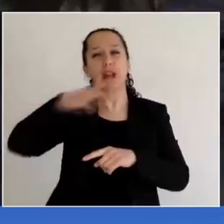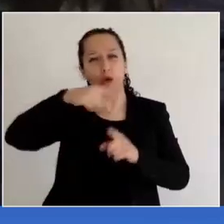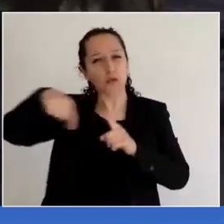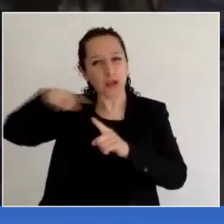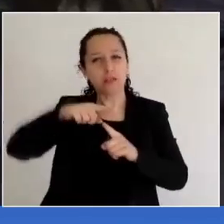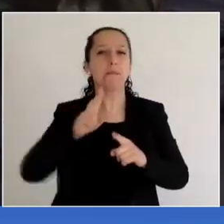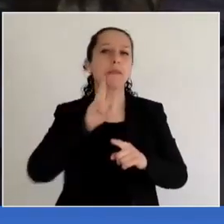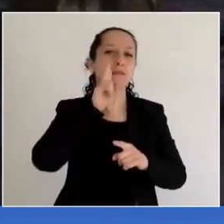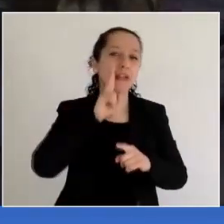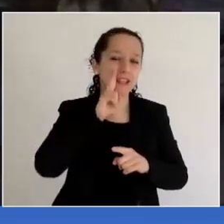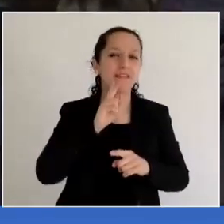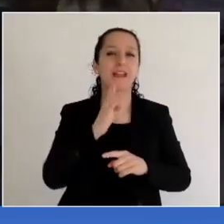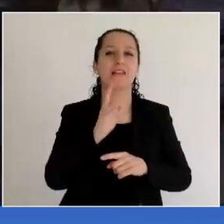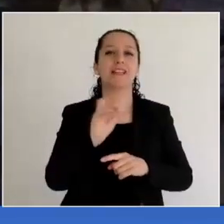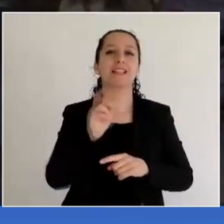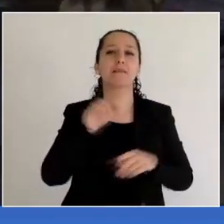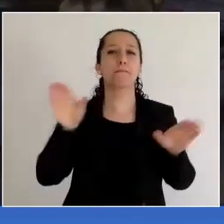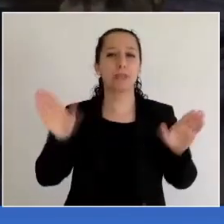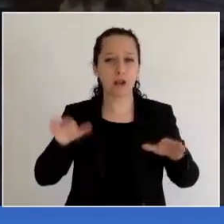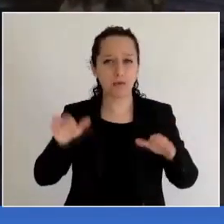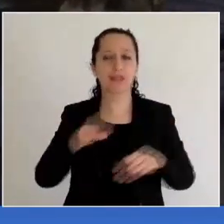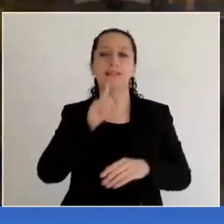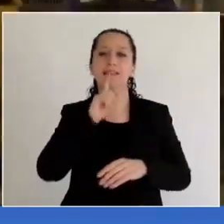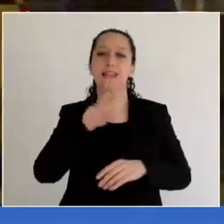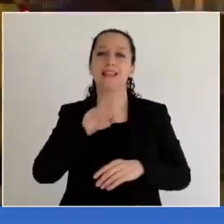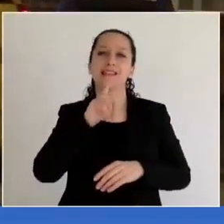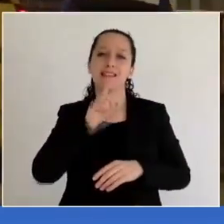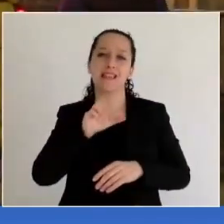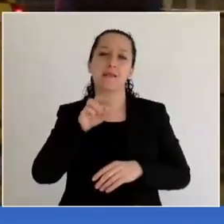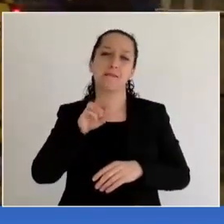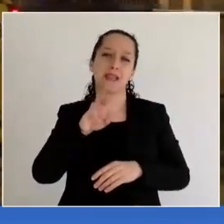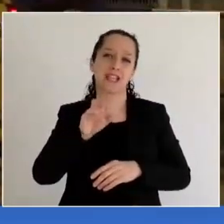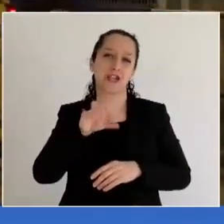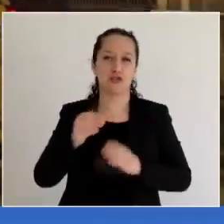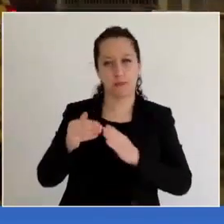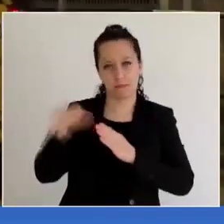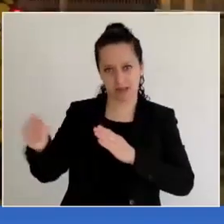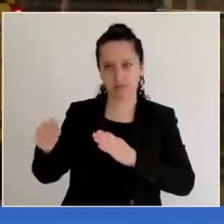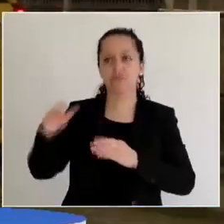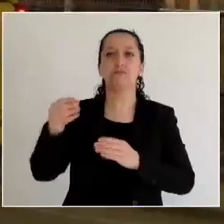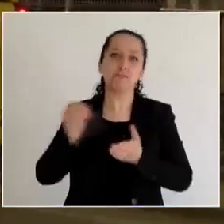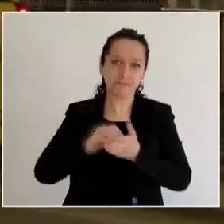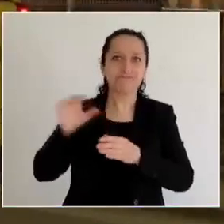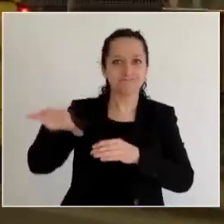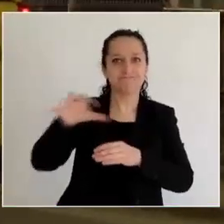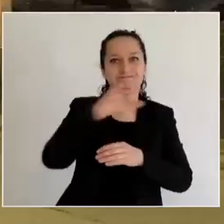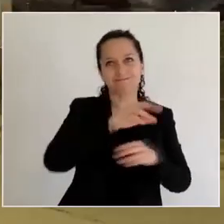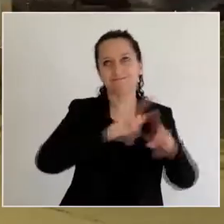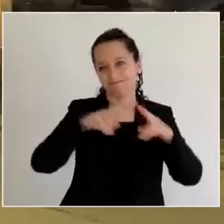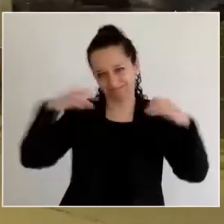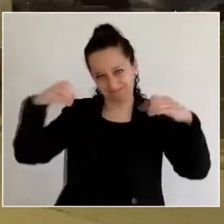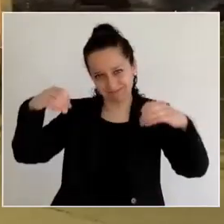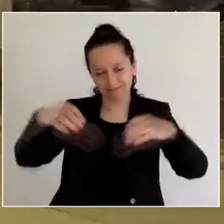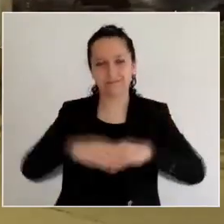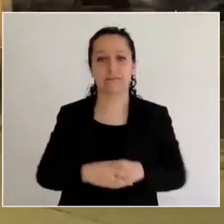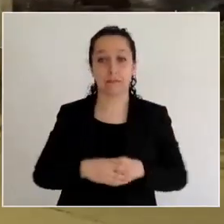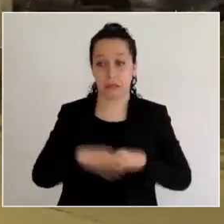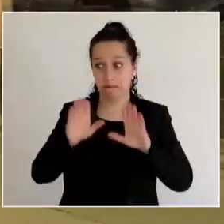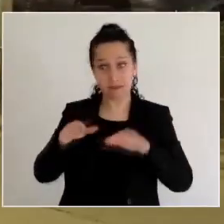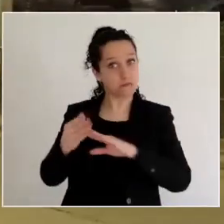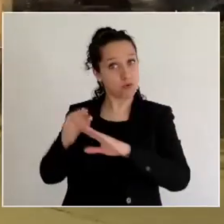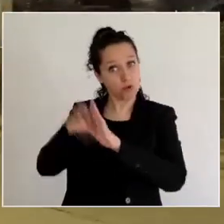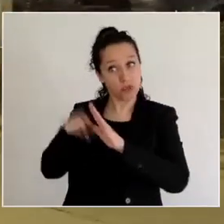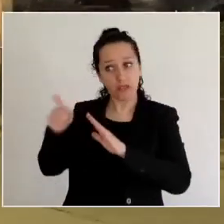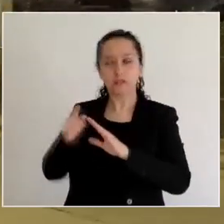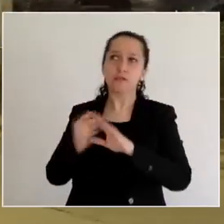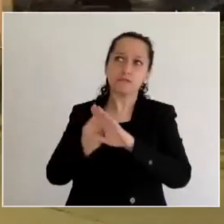Valdivia, Brisas de Palomares y Teniente Merino Ampliación. El equipo de seguridad comunal presentó a ese mismo fondo un proyecto de cámaras